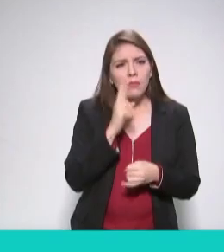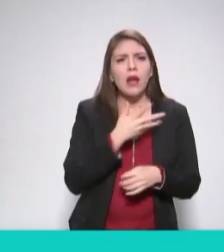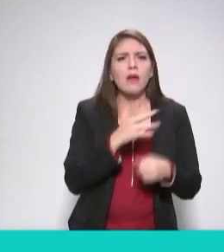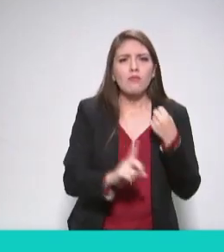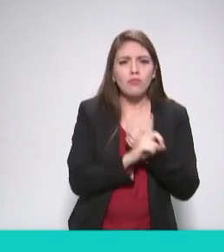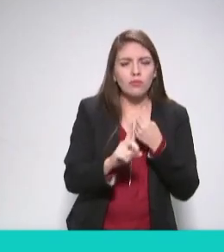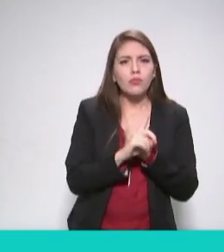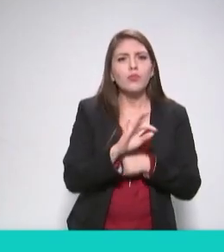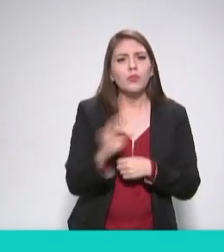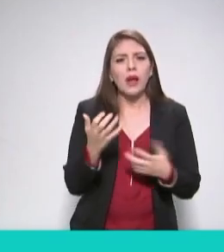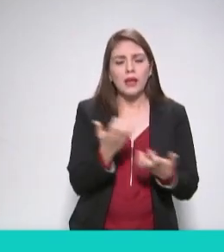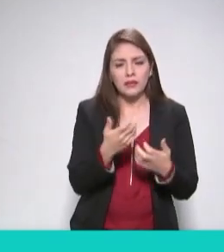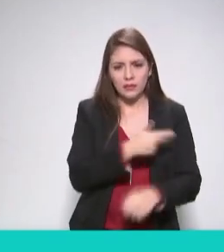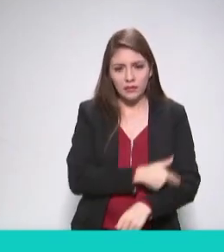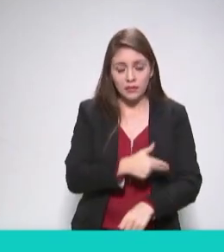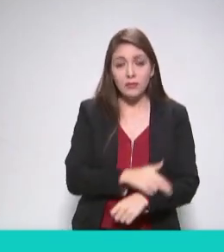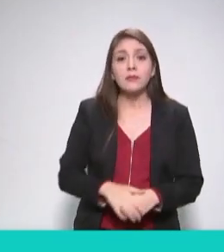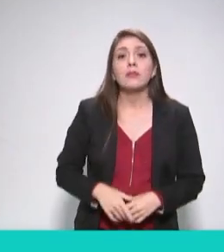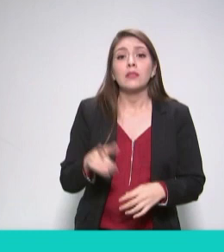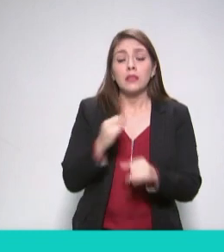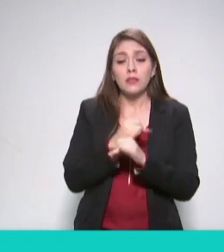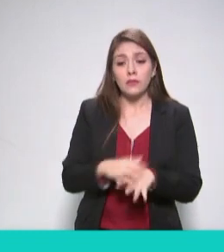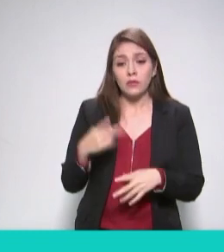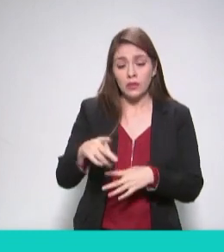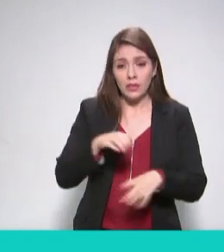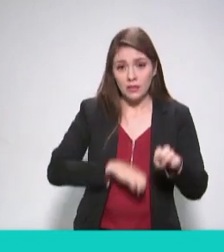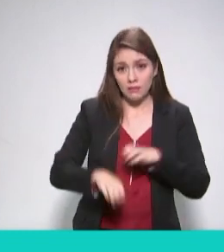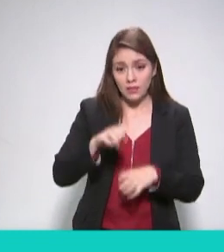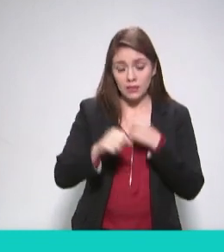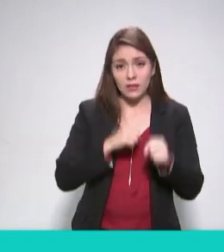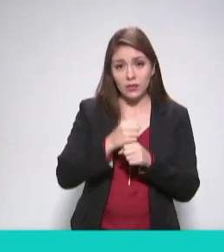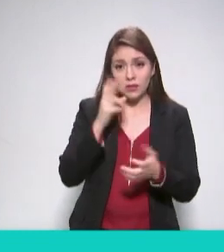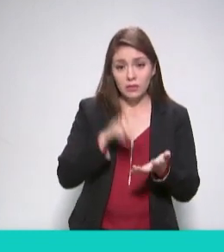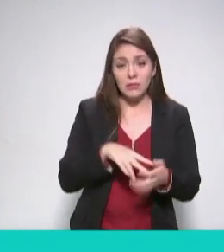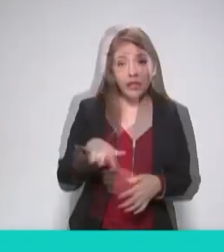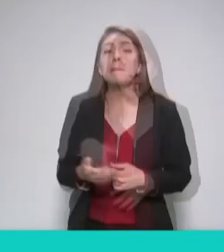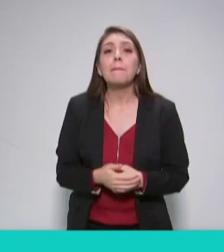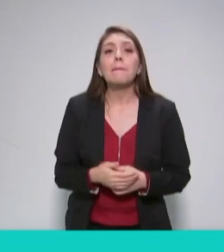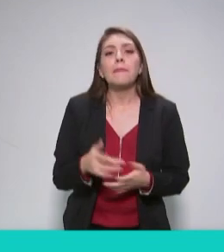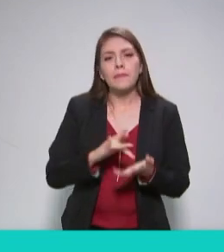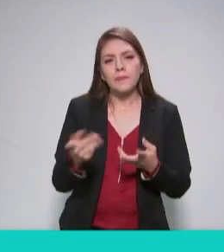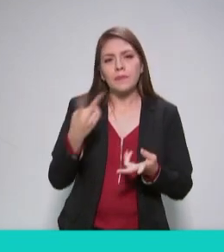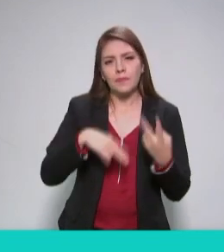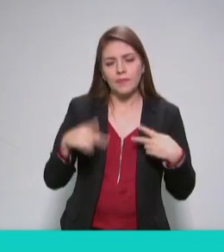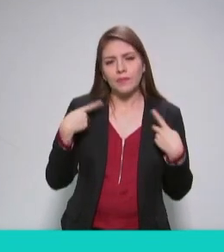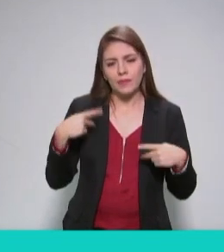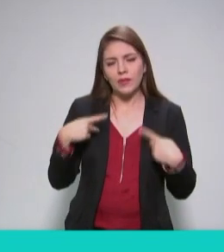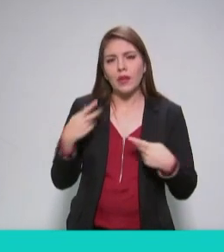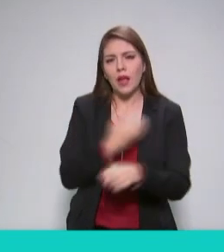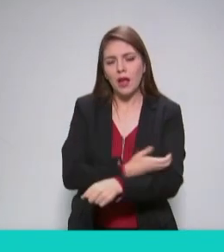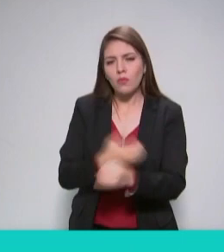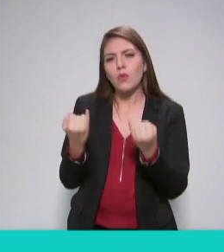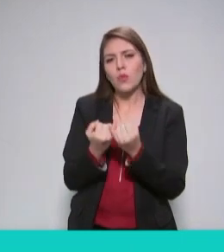disposición del particular versión pública de los dos contratos de crédito simple anexos y documentos vinculados a estos celebrados con